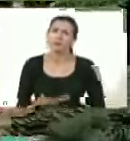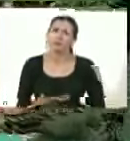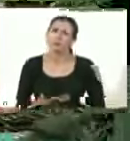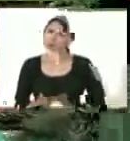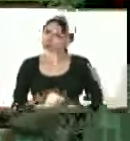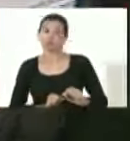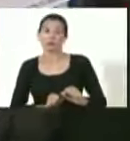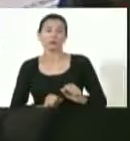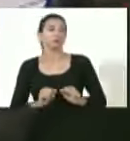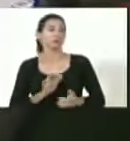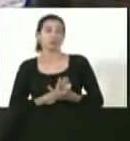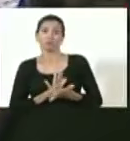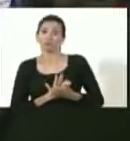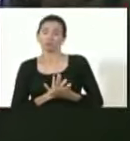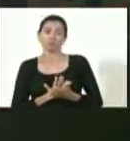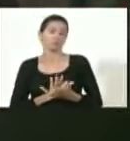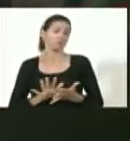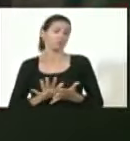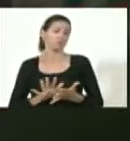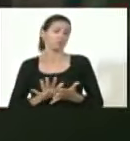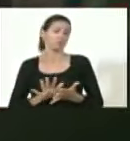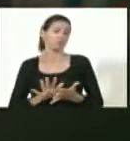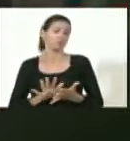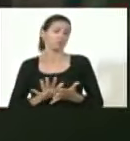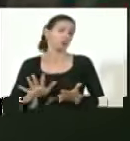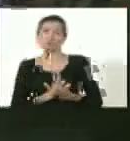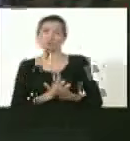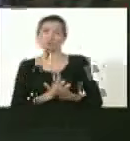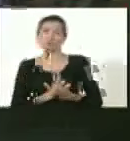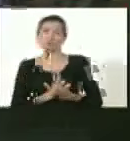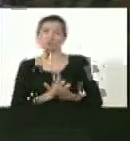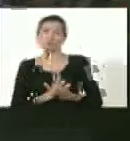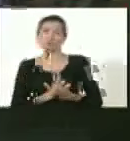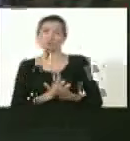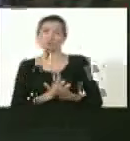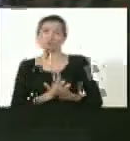en todo el territorio americano, porque nos